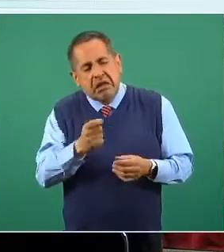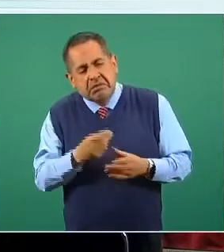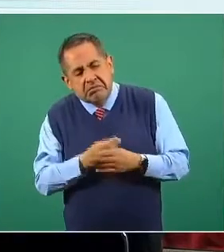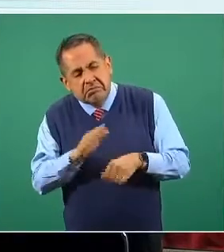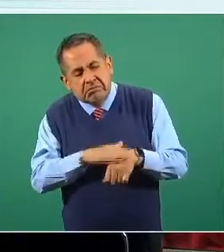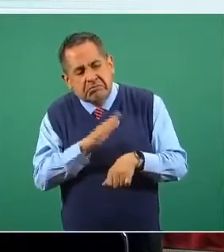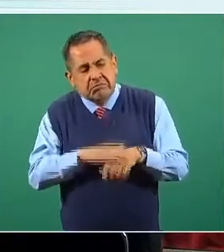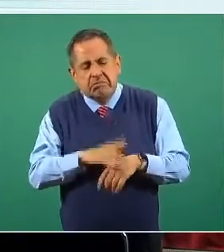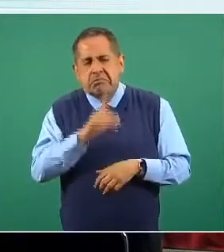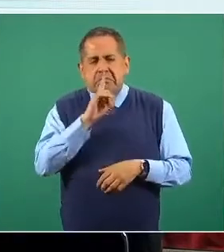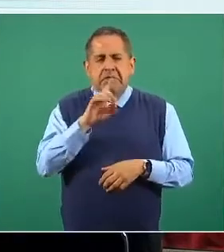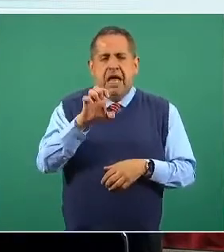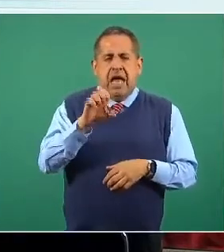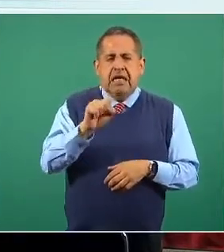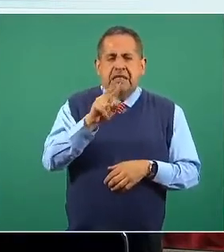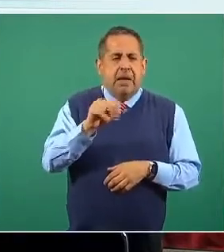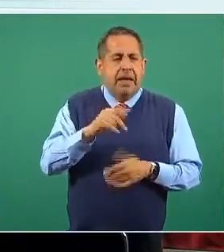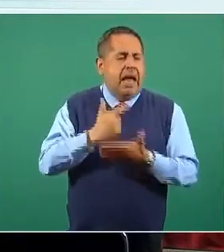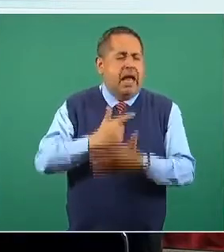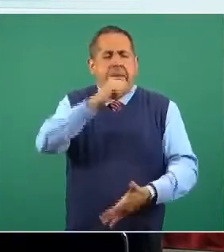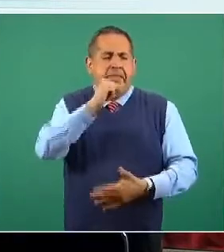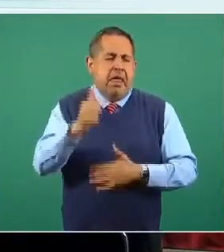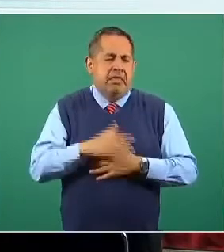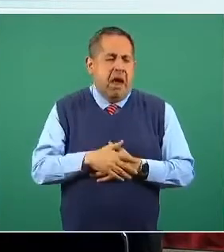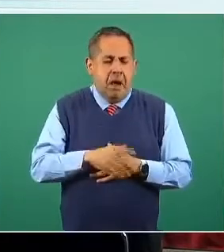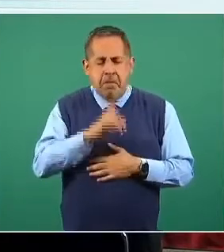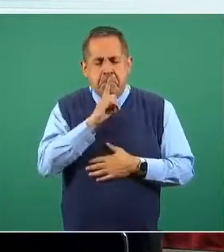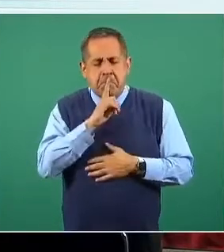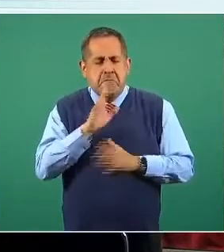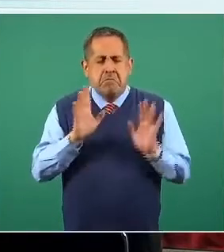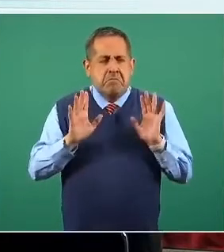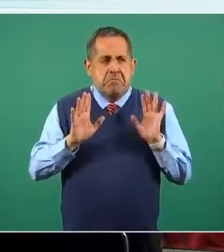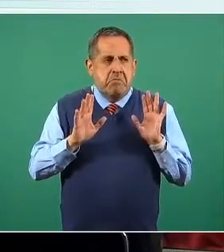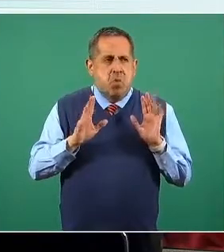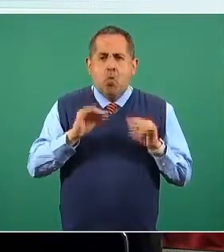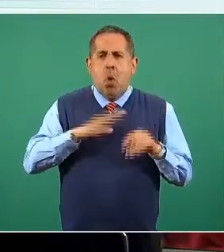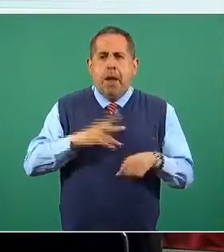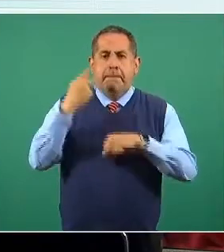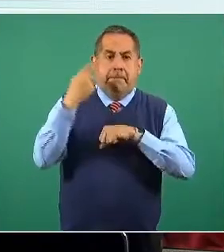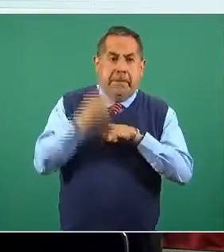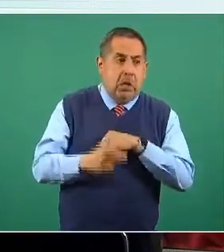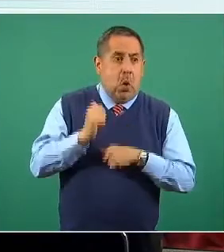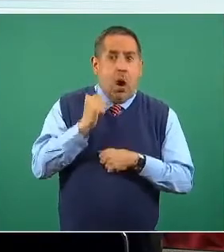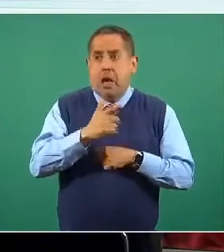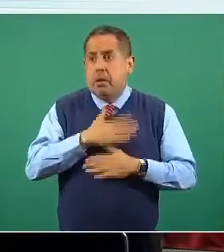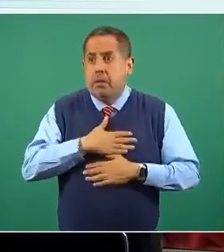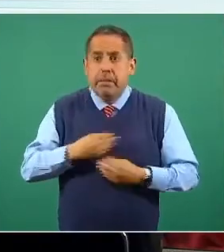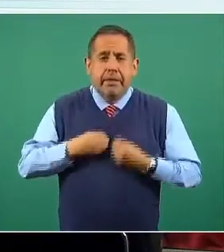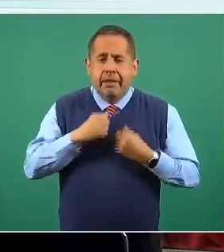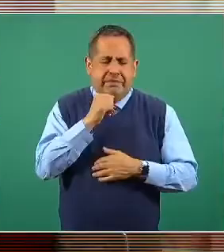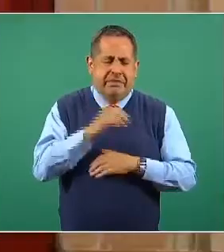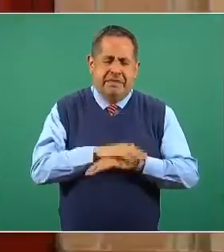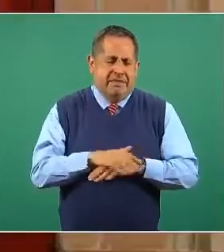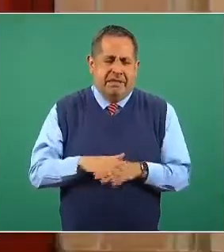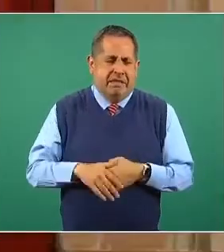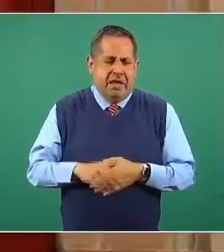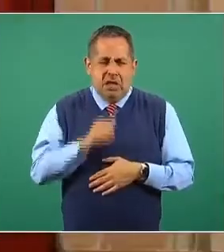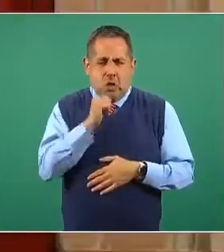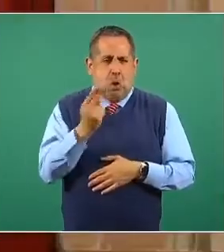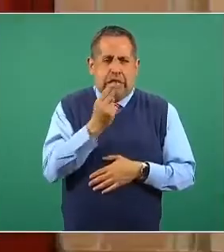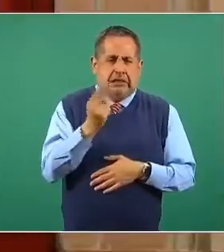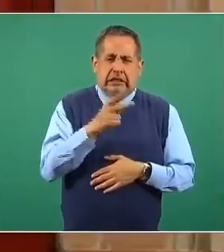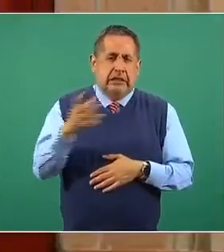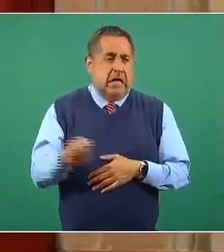clasificaron como ESAVIS no graves, es decir, no presentaban ningún tipo de riesgo para la persona, no requirieron que ésta